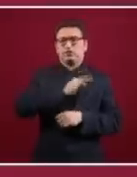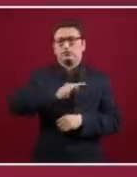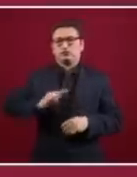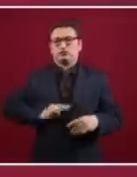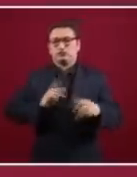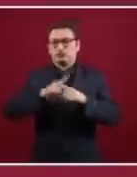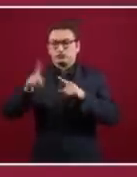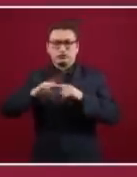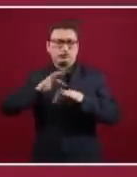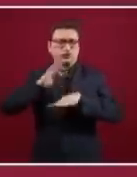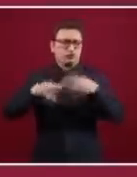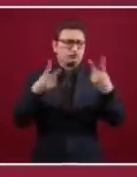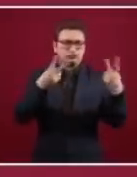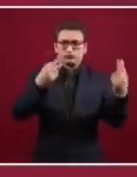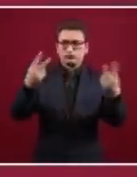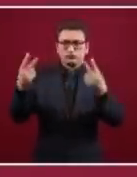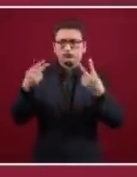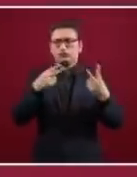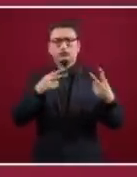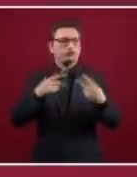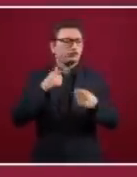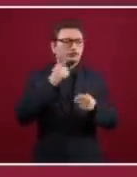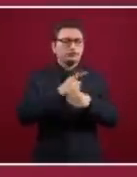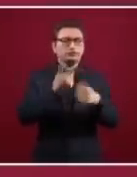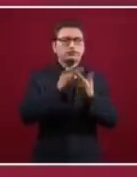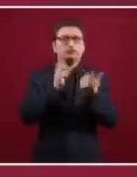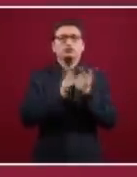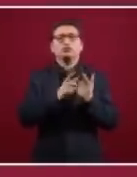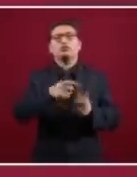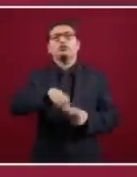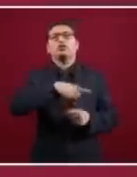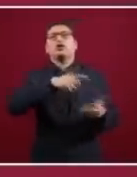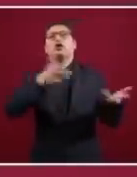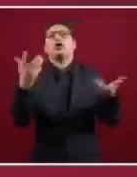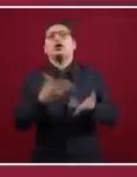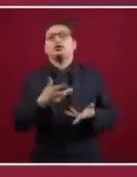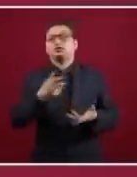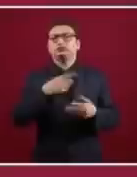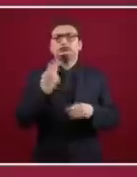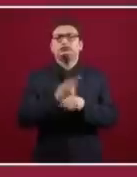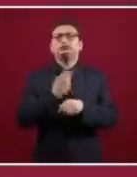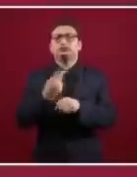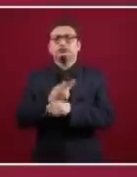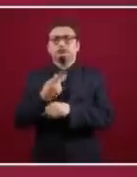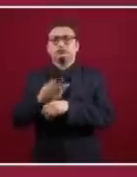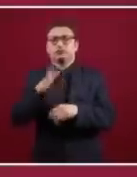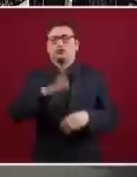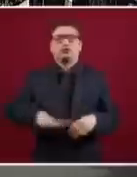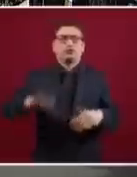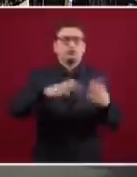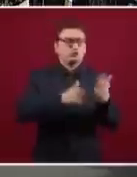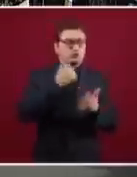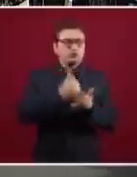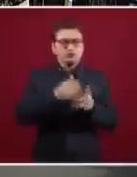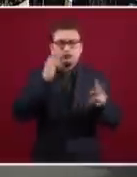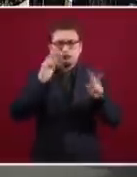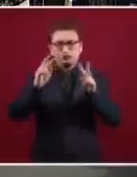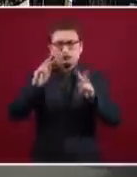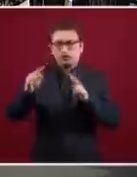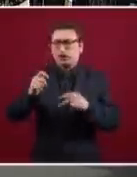estuvieran alertas pusieran atención en lo que estaba sucediendo en las ciudades para poder